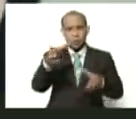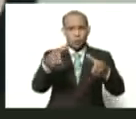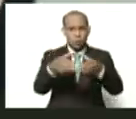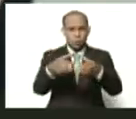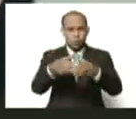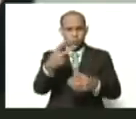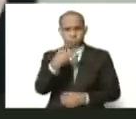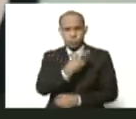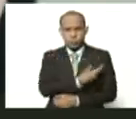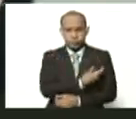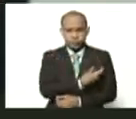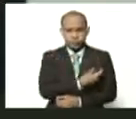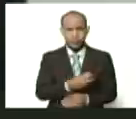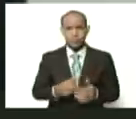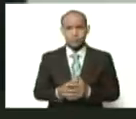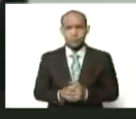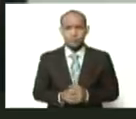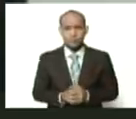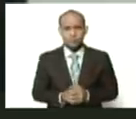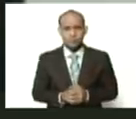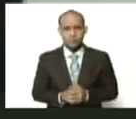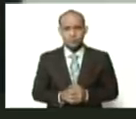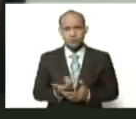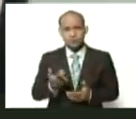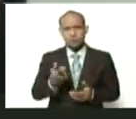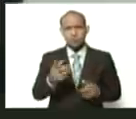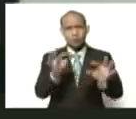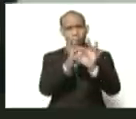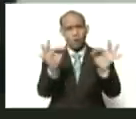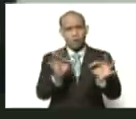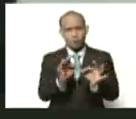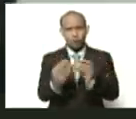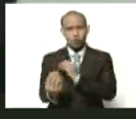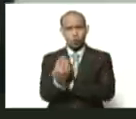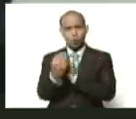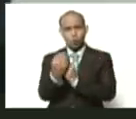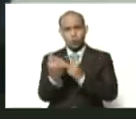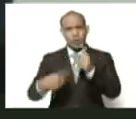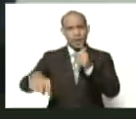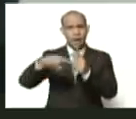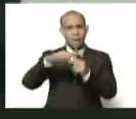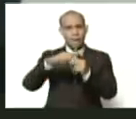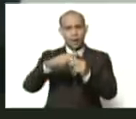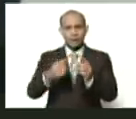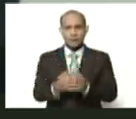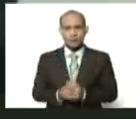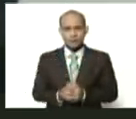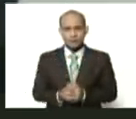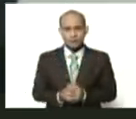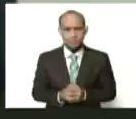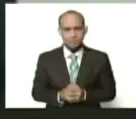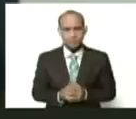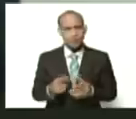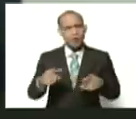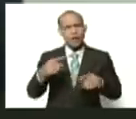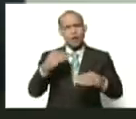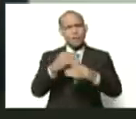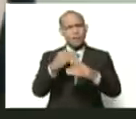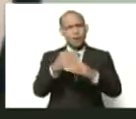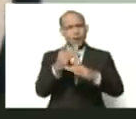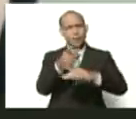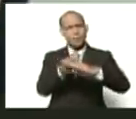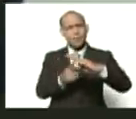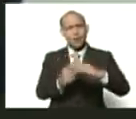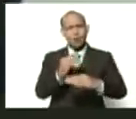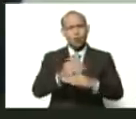de segunda etapa, de segunda generación, que sirvan como los refuerzos, como nos ocurre con la vacuna de neumococo en los niños, con la vacuna